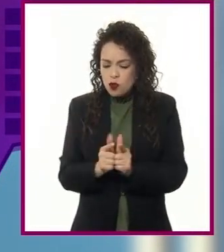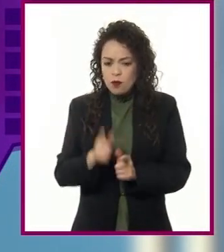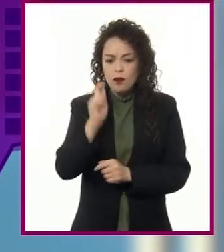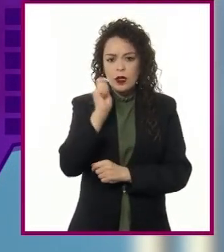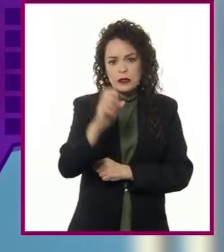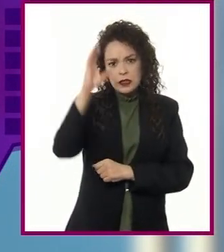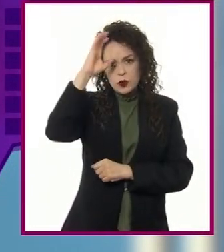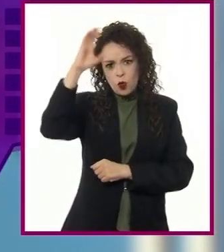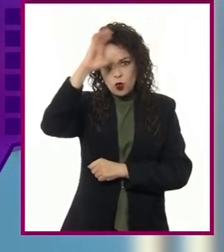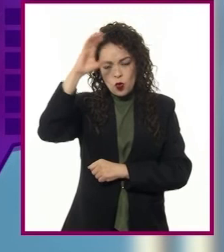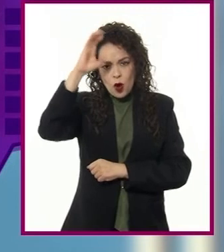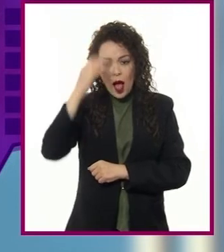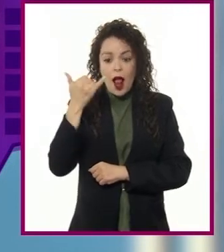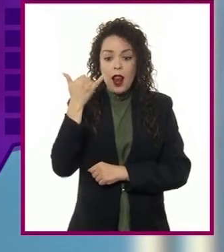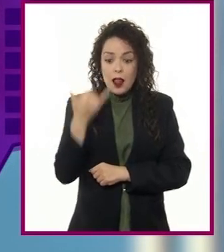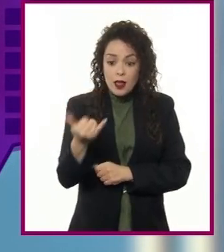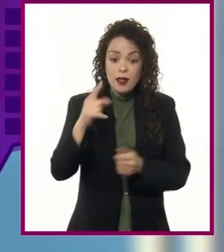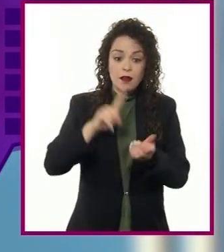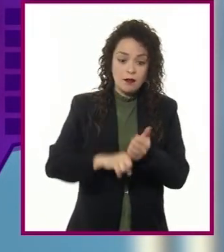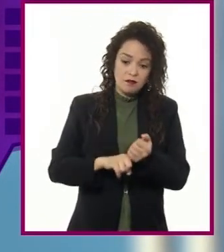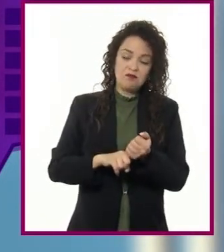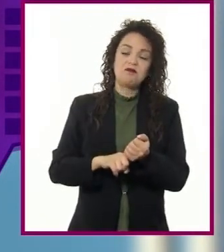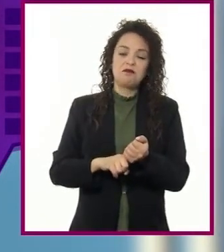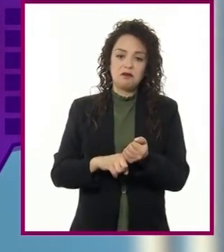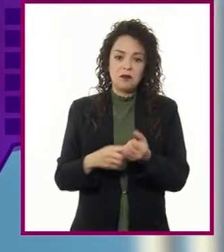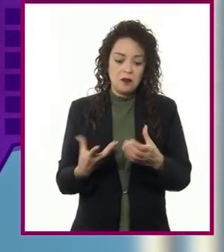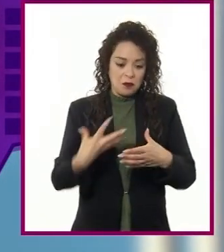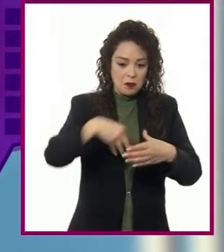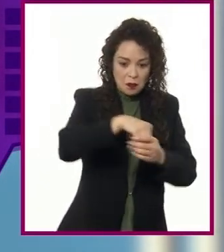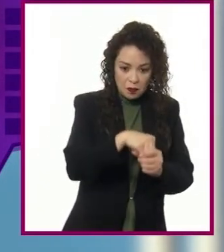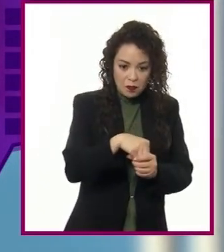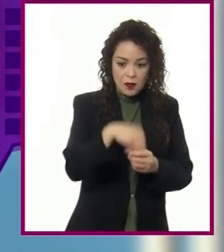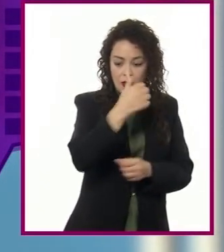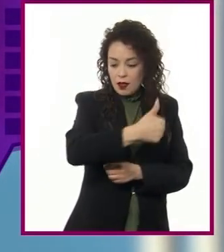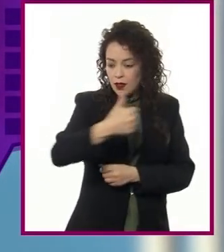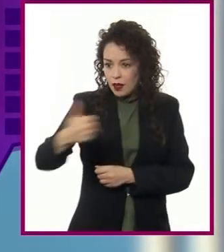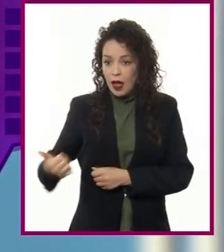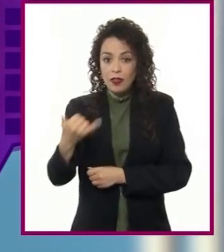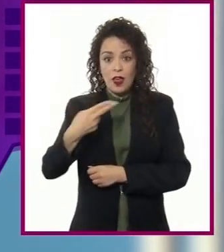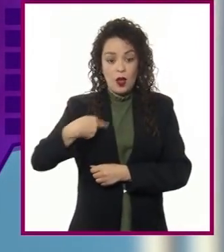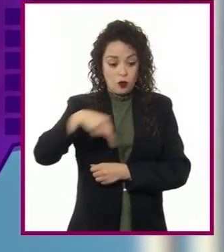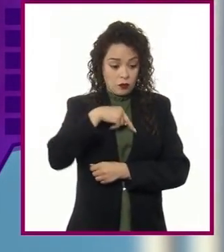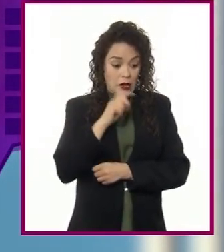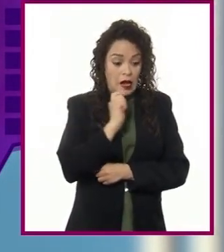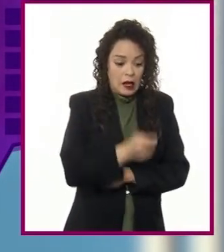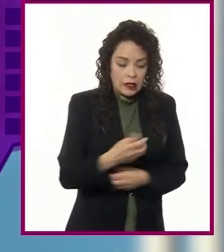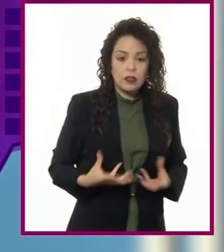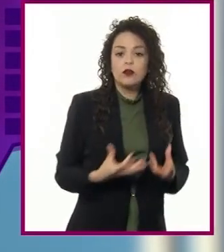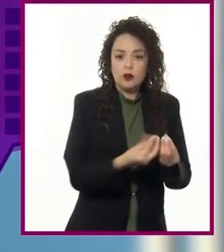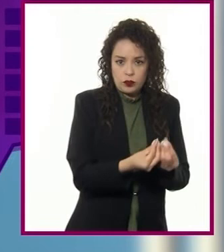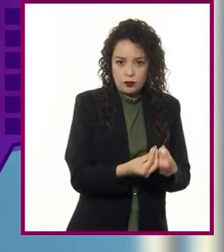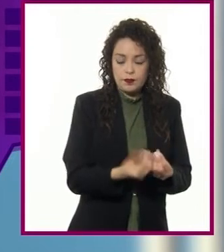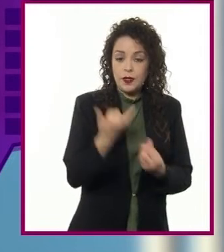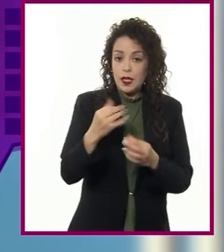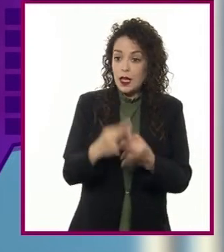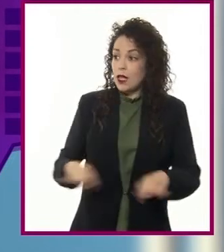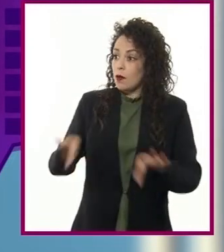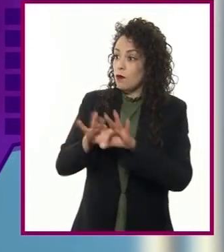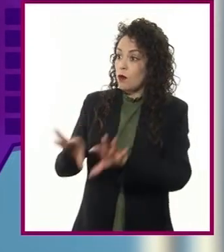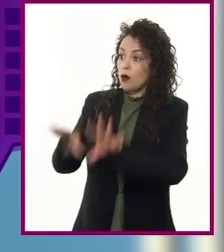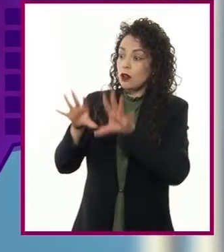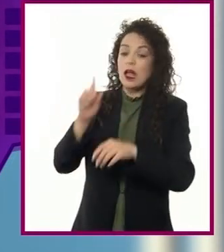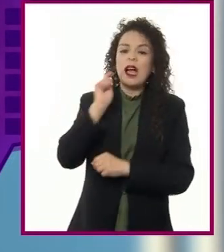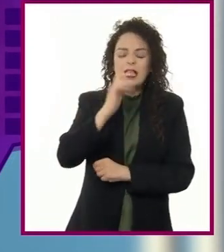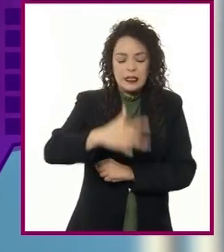existen alrededor nuestro y a los que pertenecemos. Destacamos el papel fundamental de la empatía,